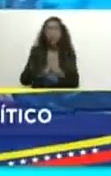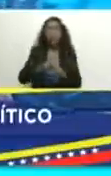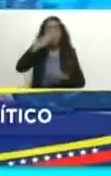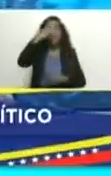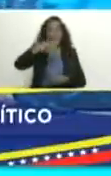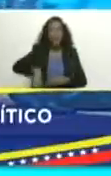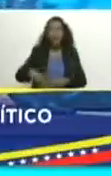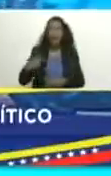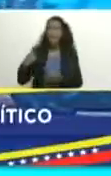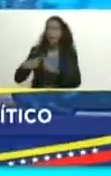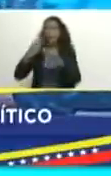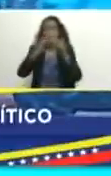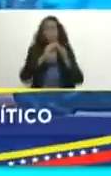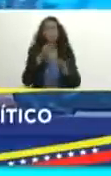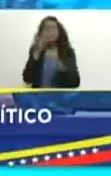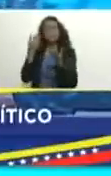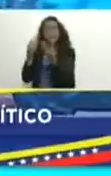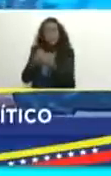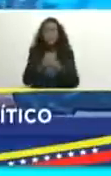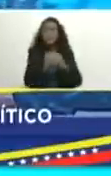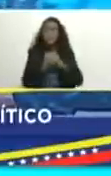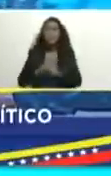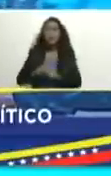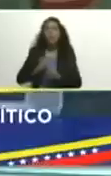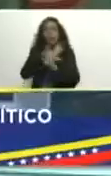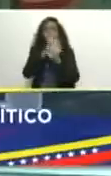Cívico-Militar Policial, siempre.